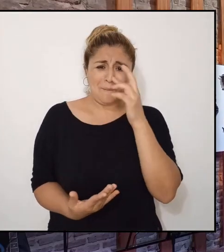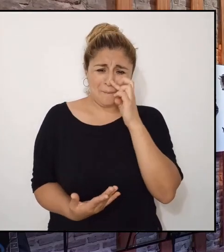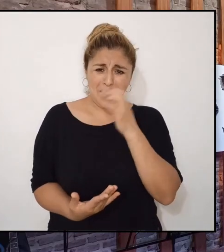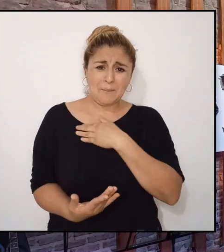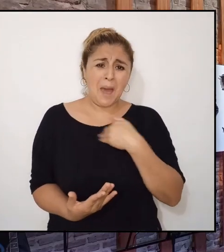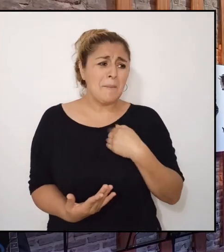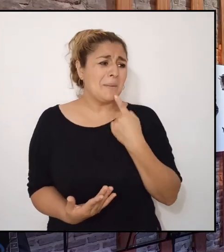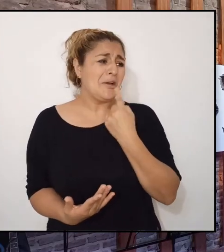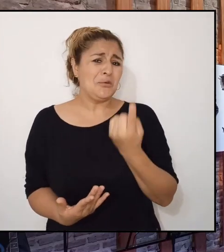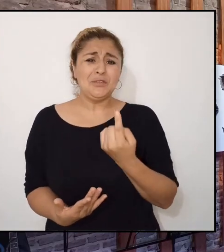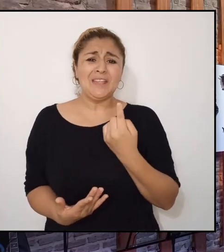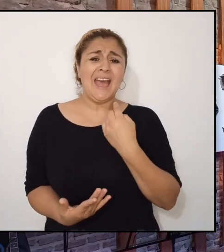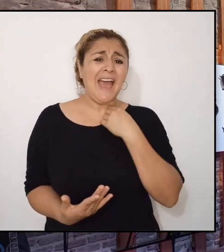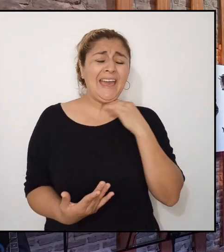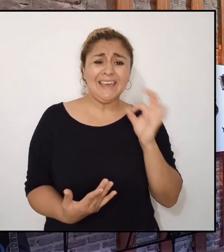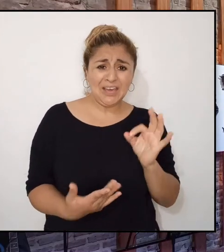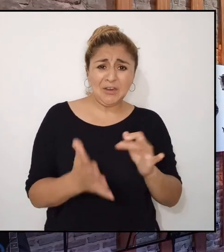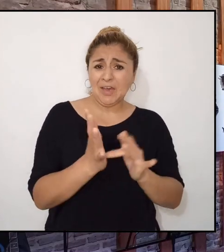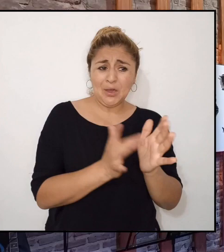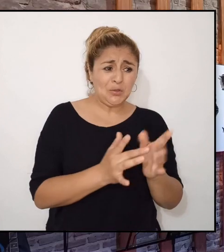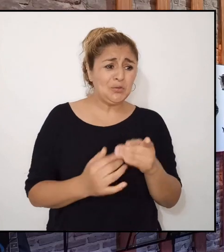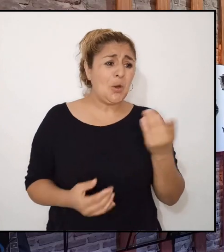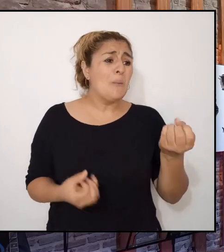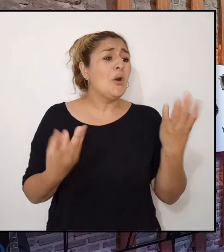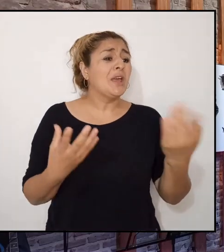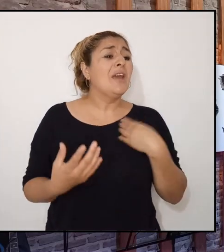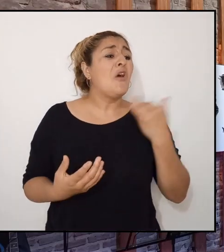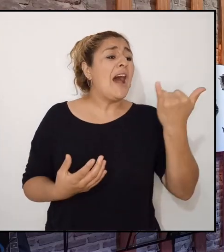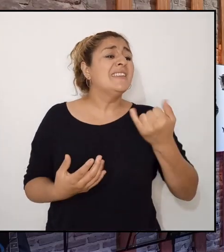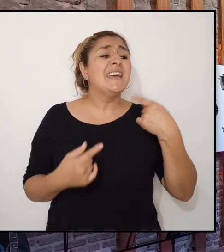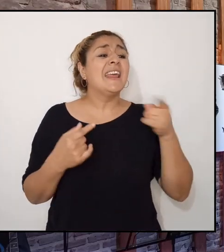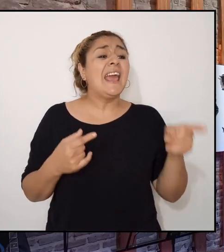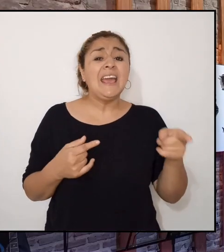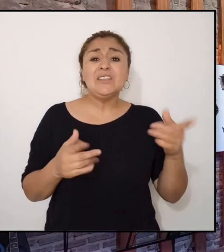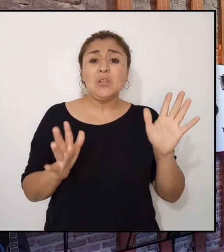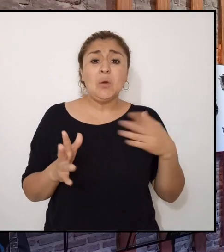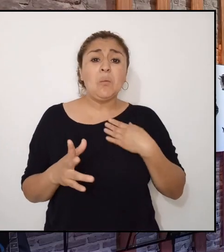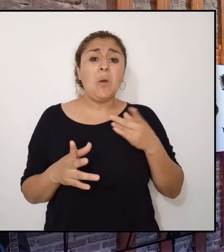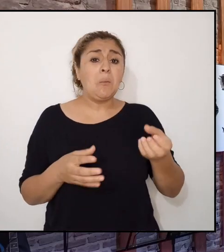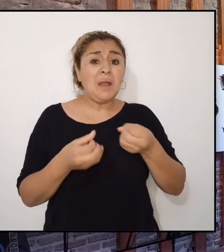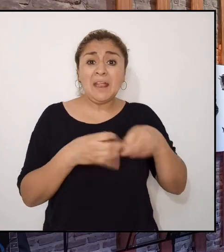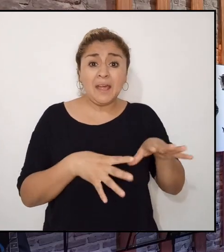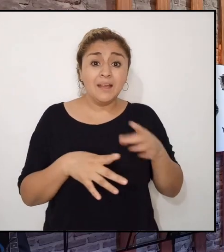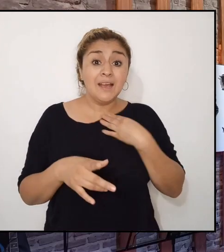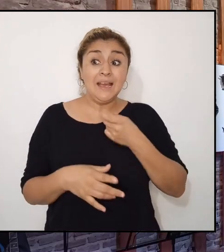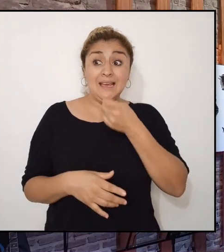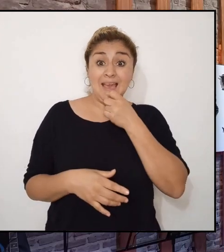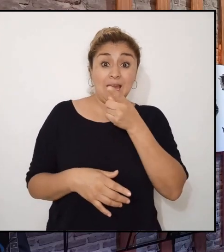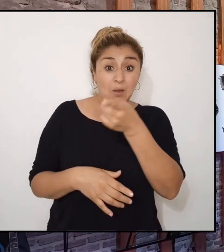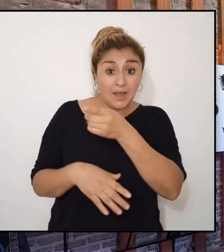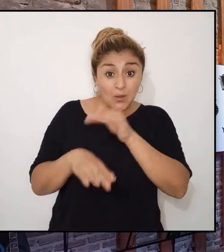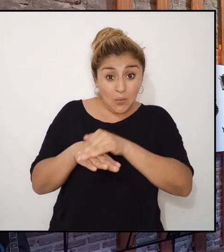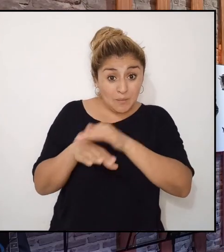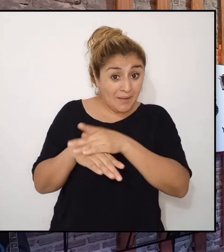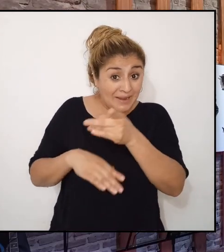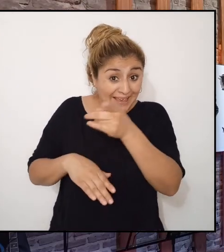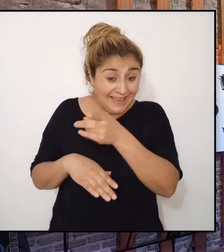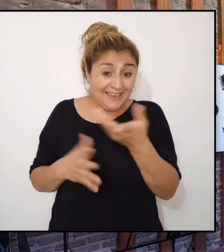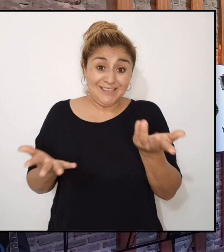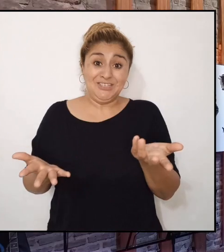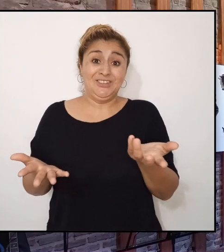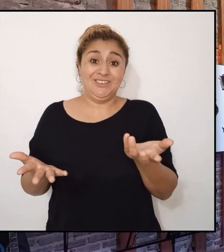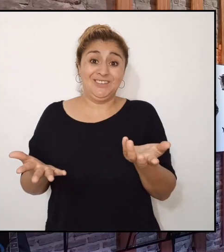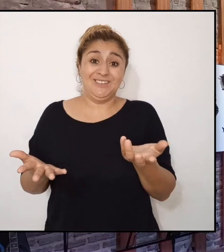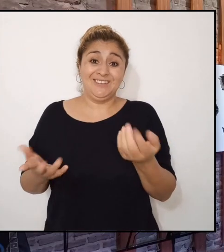¿No les ha pasado a ustedes perder un hijo? A mi esposa sí, bueno, a ella no. En